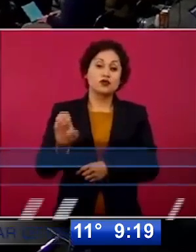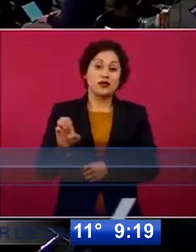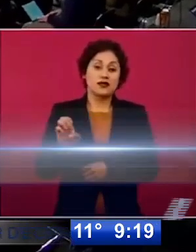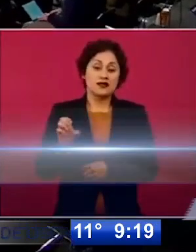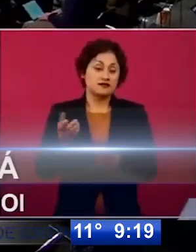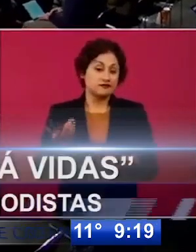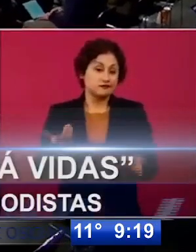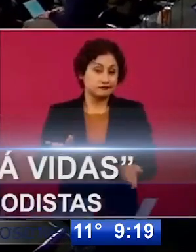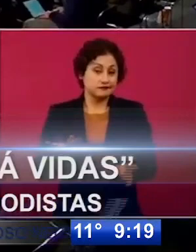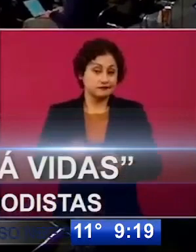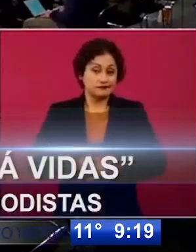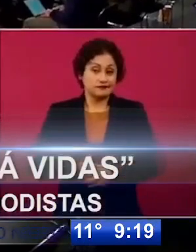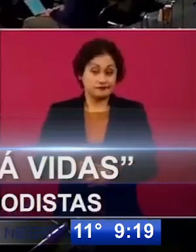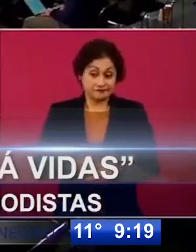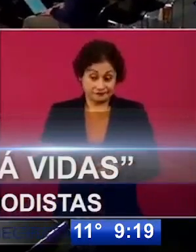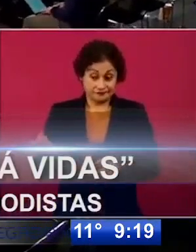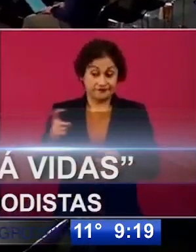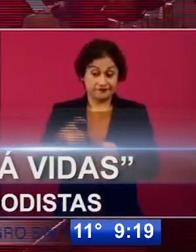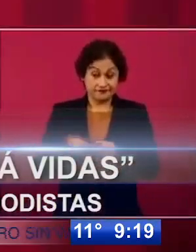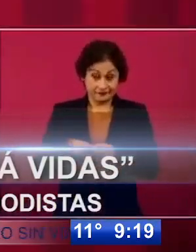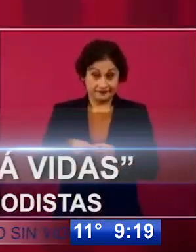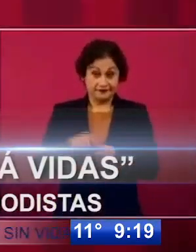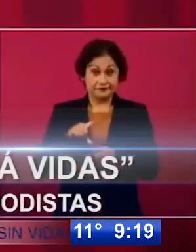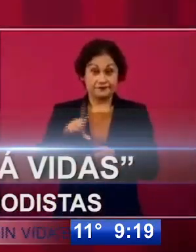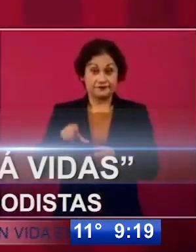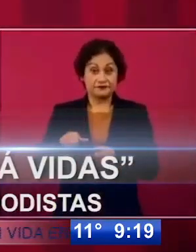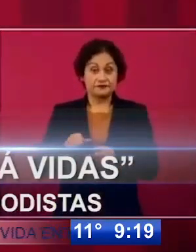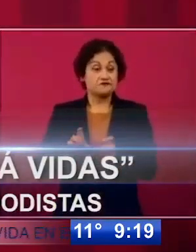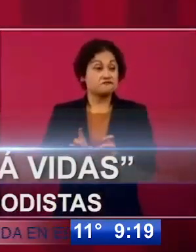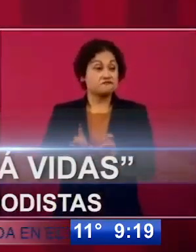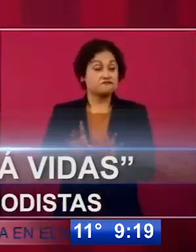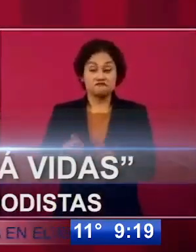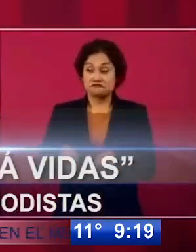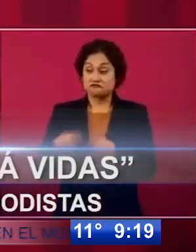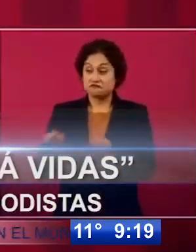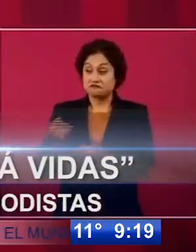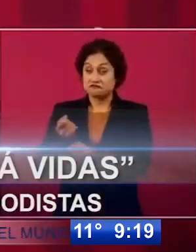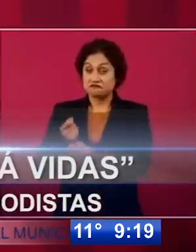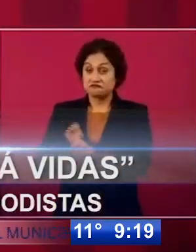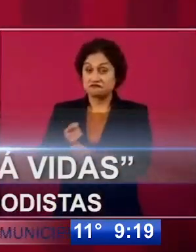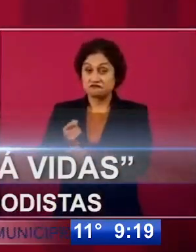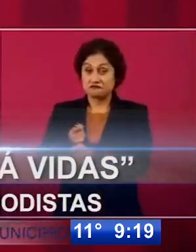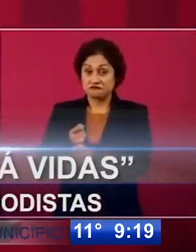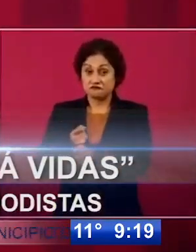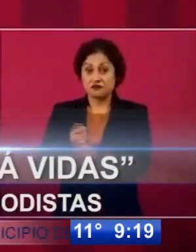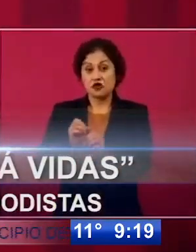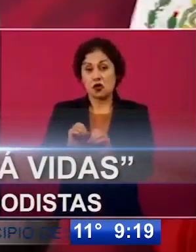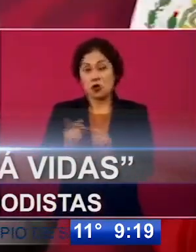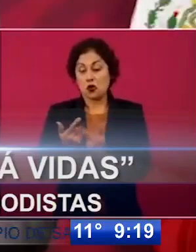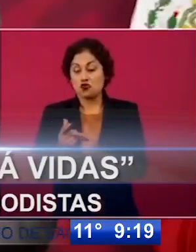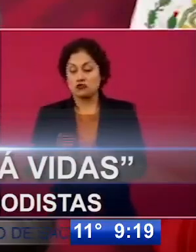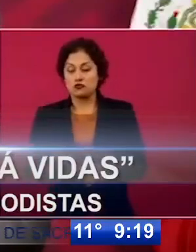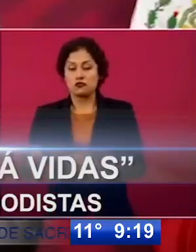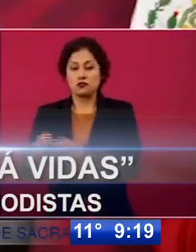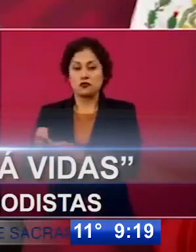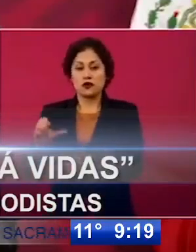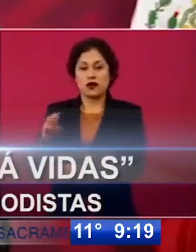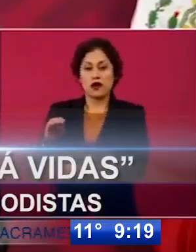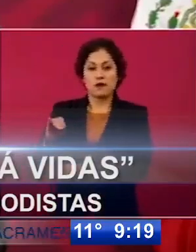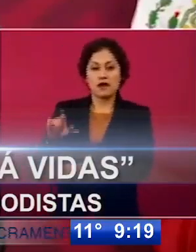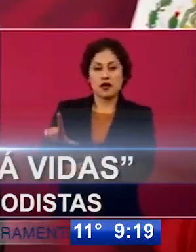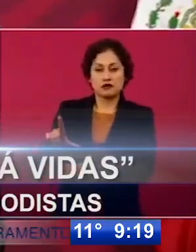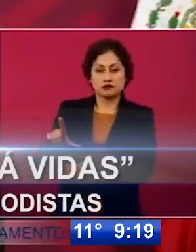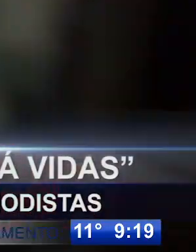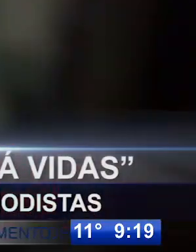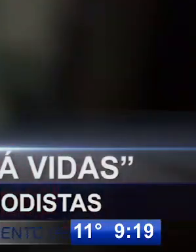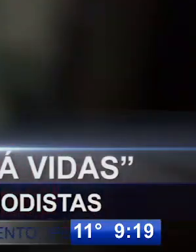señalan como el principal instigador del clima de violencia e inseguridad que ha llevado a México a ser considerado el país más peligroso del mundo para